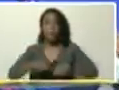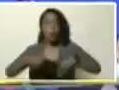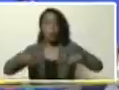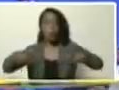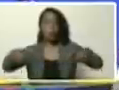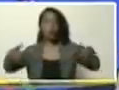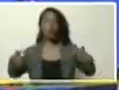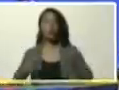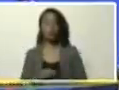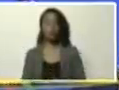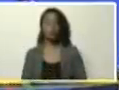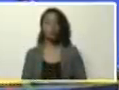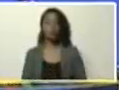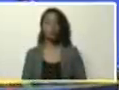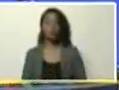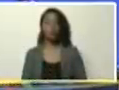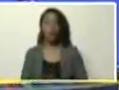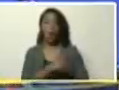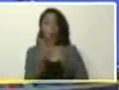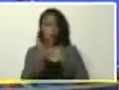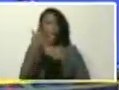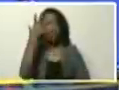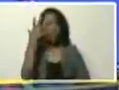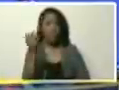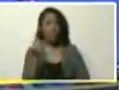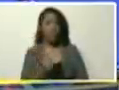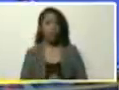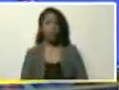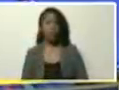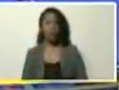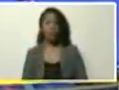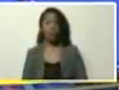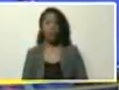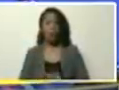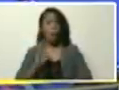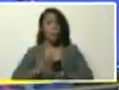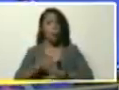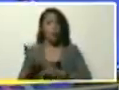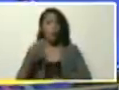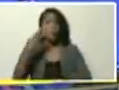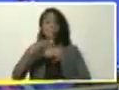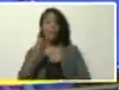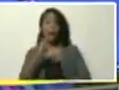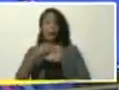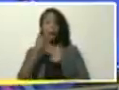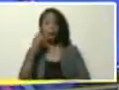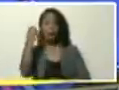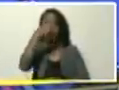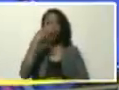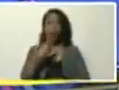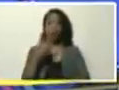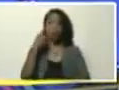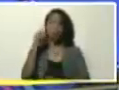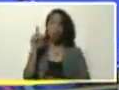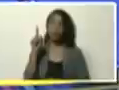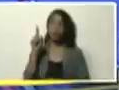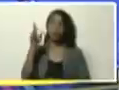acrecentarlo. ¿Ustedes me entienden? Porque Pepe me está viendo con una cara como que está